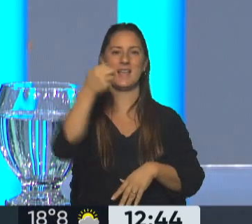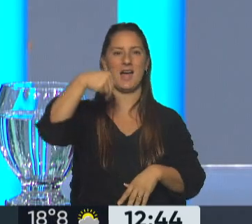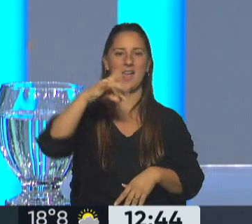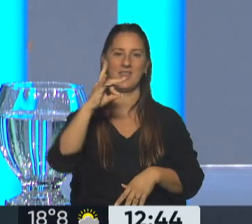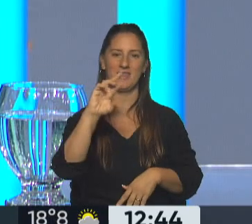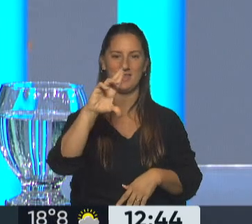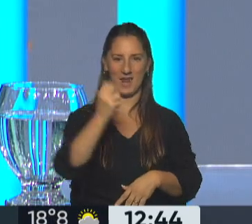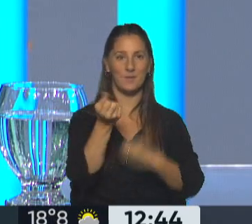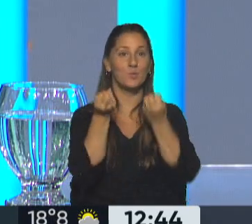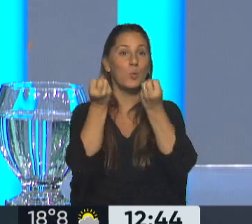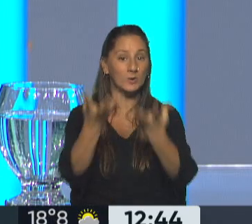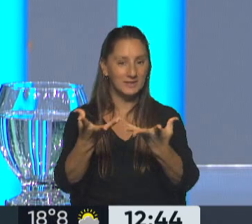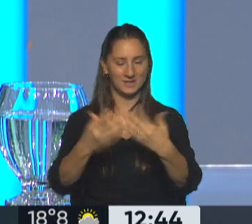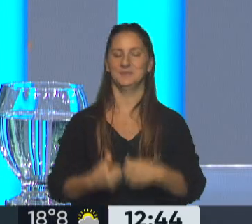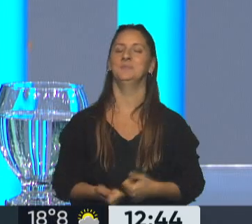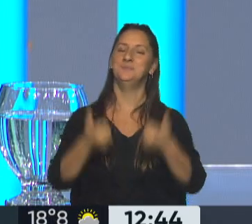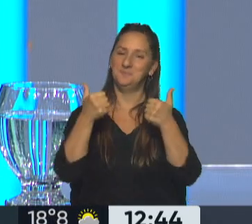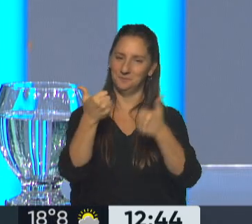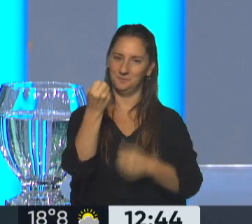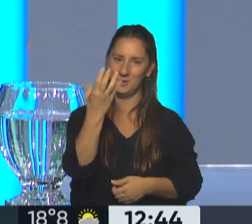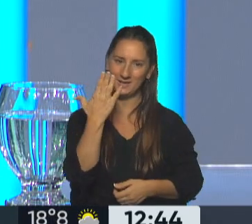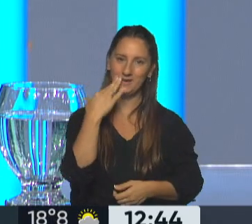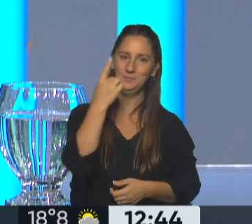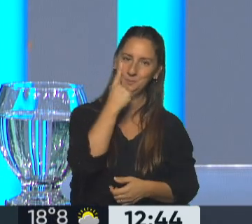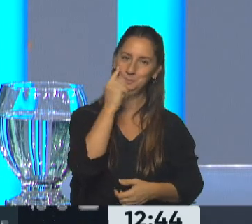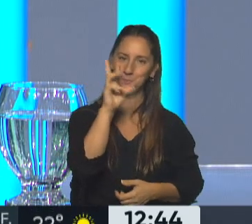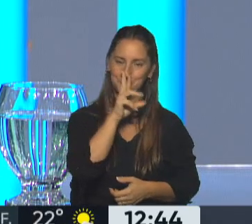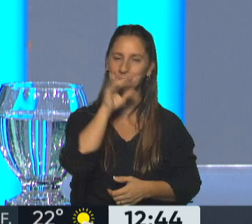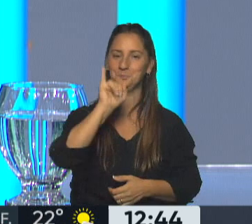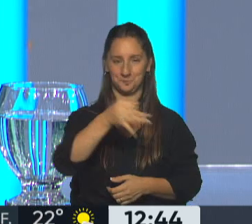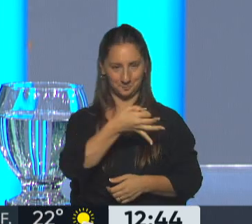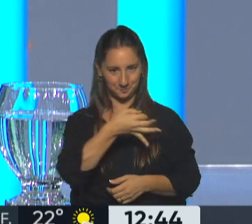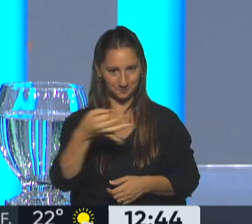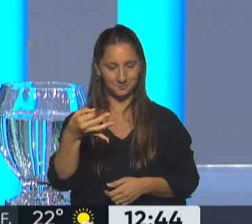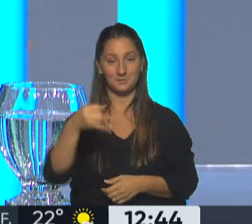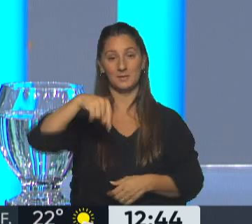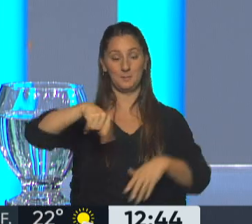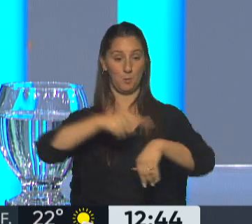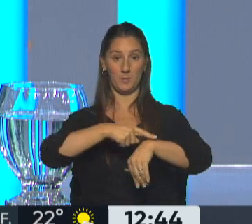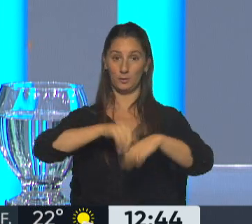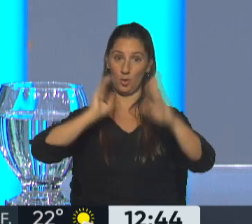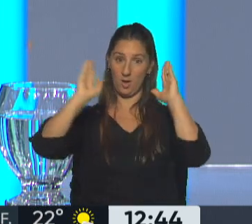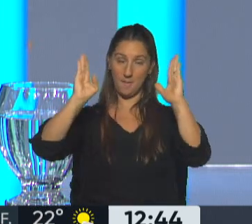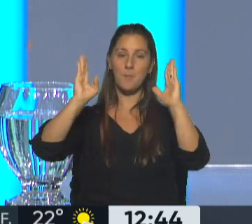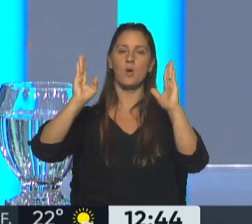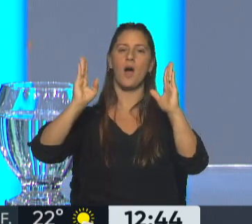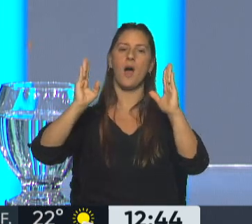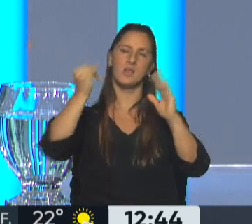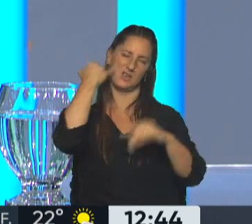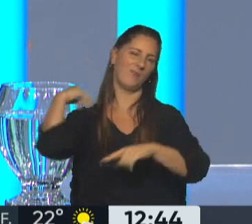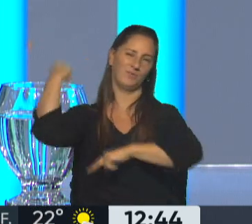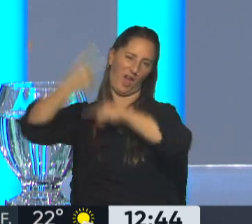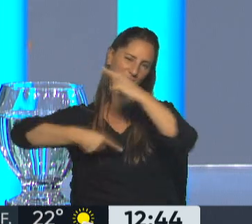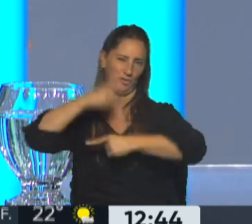estás, Sandra? ¿Qué tal? ¿Cómo estás, Vero? Buenas tardes a todos y todas. Efectivamente, en esta época del año tiene lugar ya un